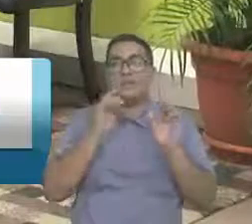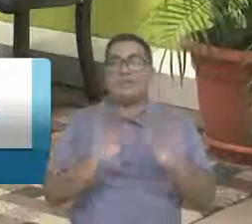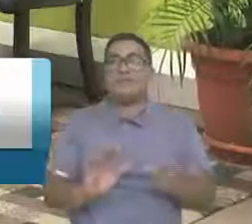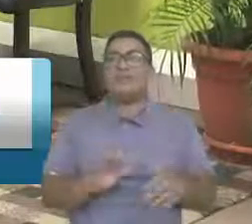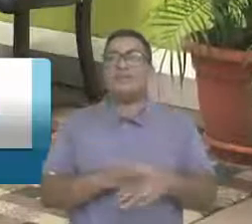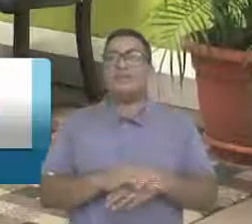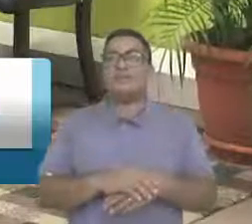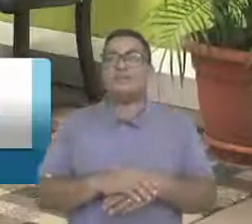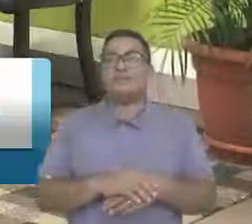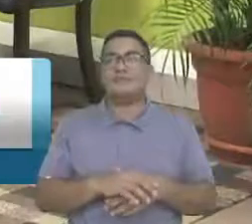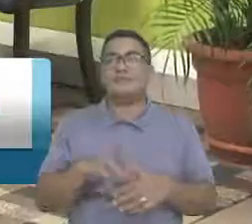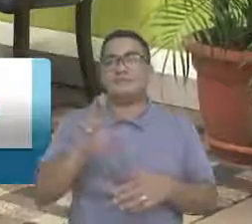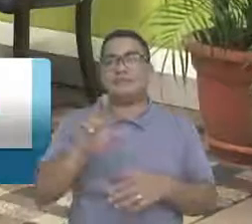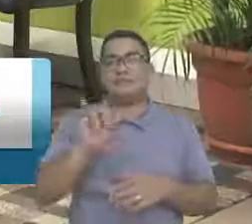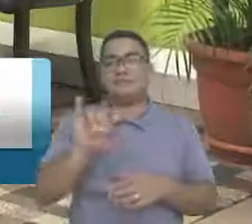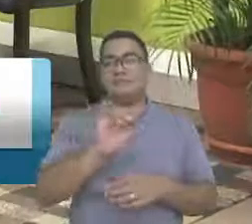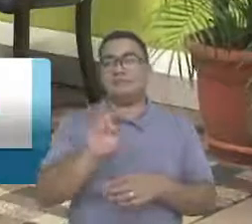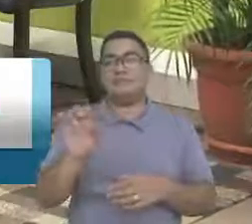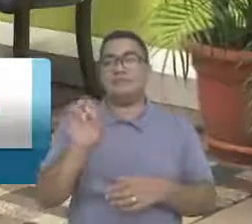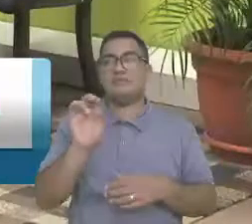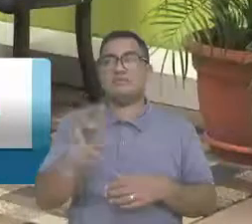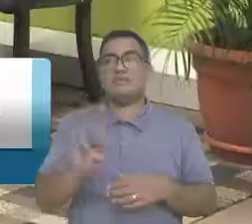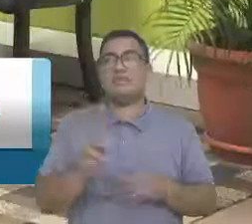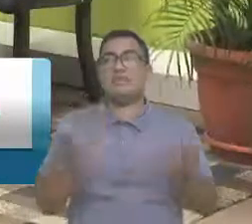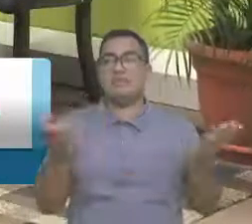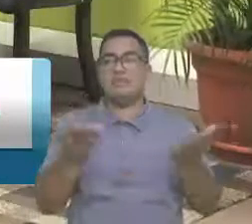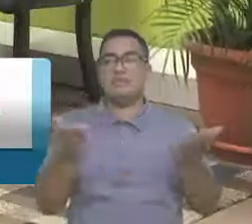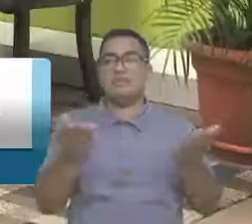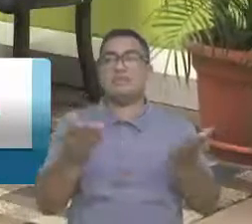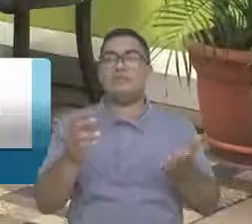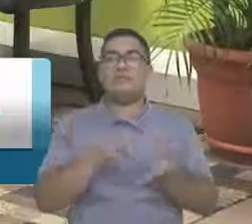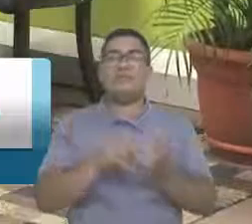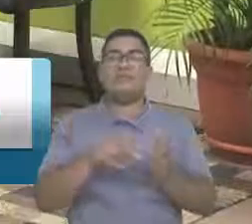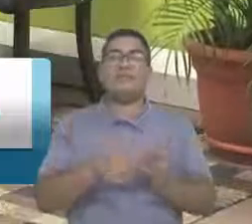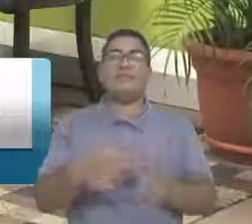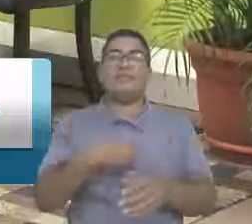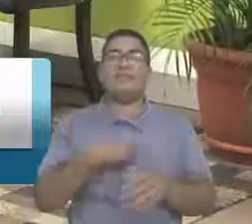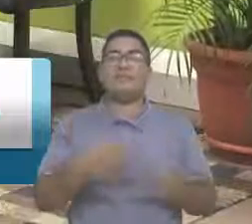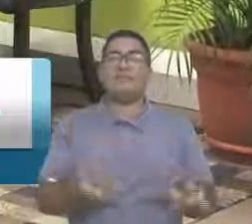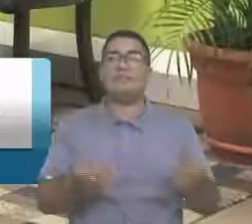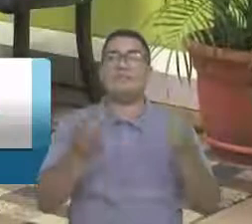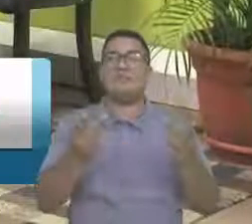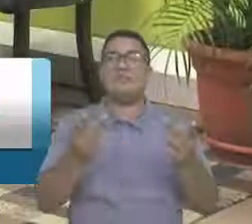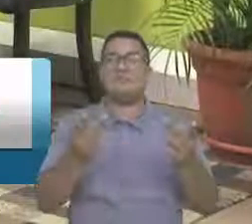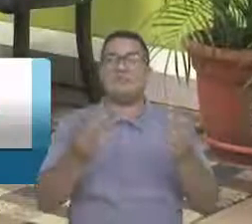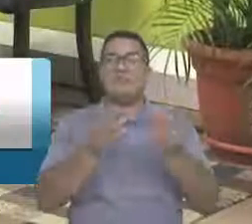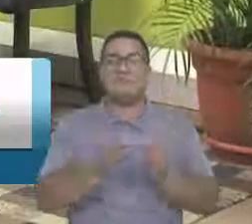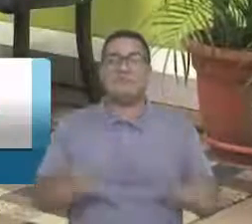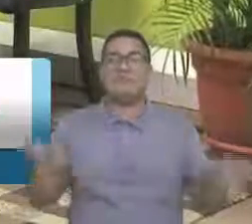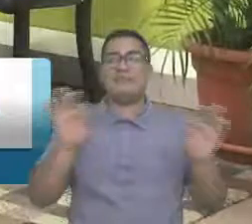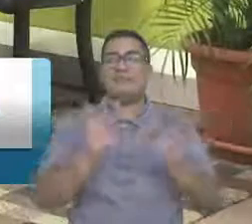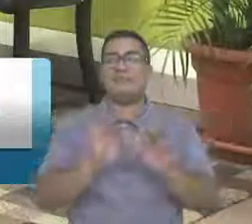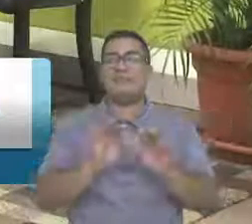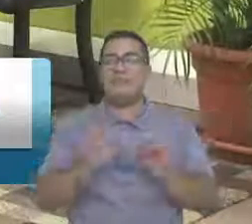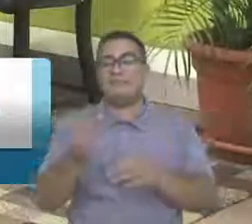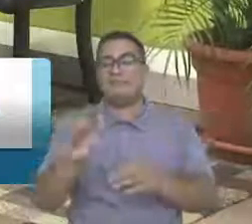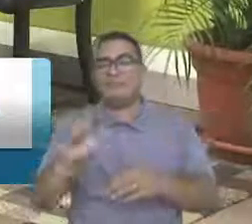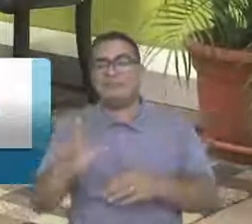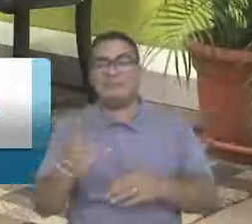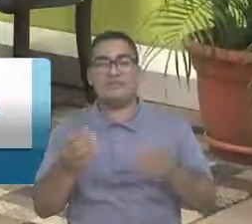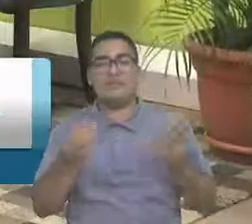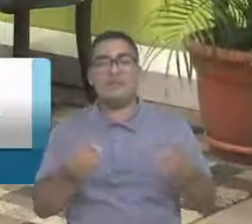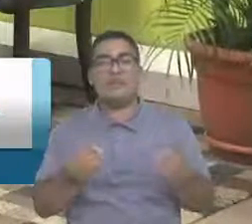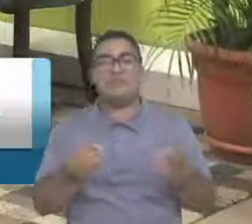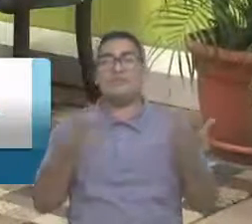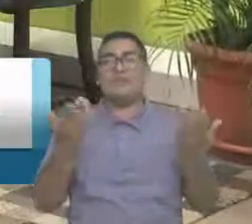renal crónica, voy a ir dirigido primero al estilo de vida. Modificar la ingesta de sal, la ingesta de